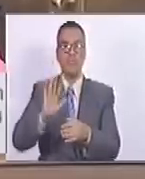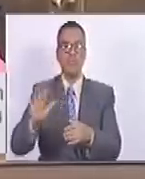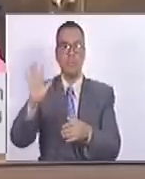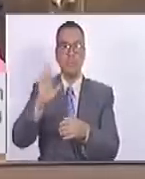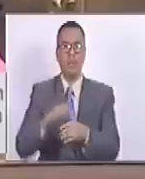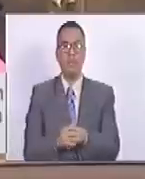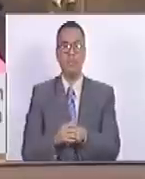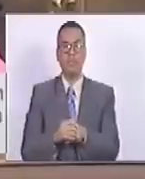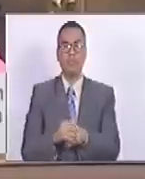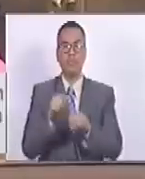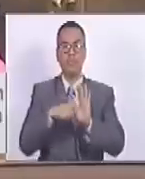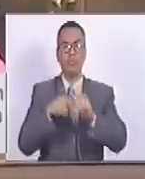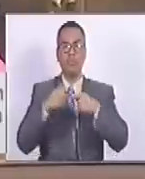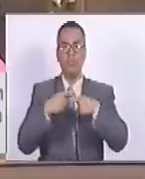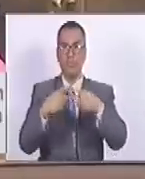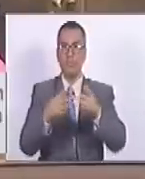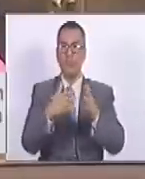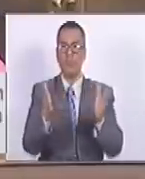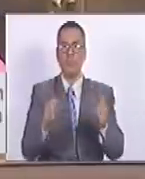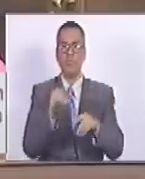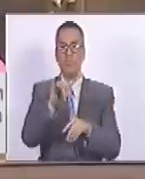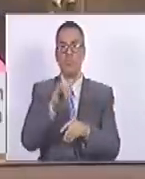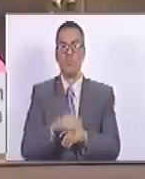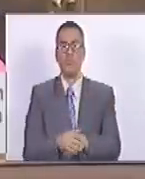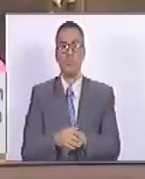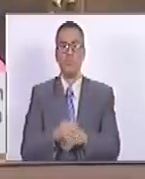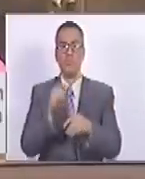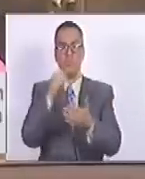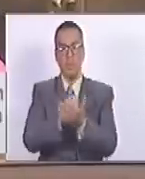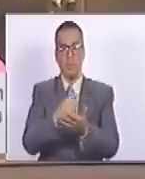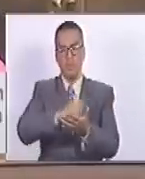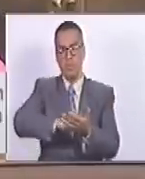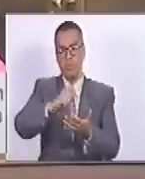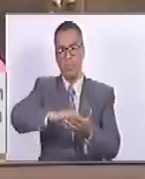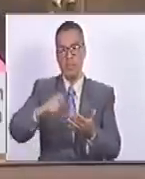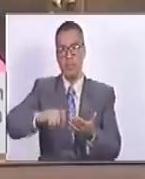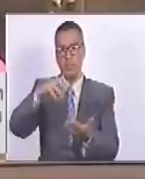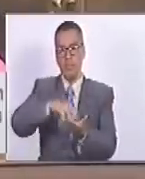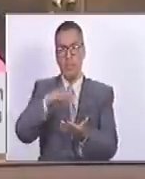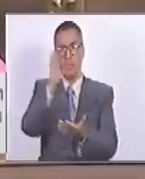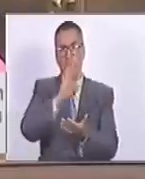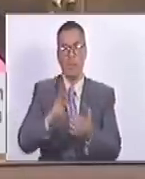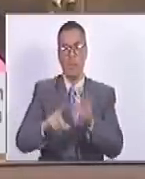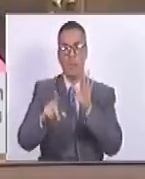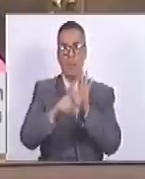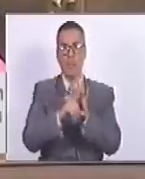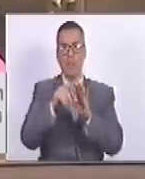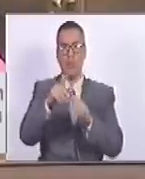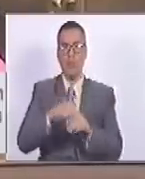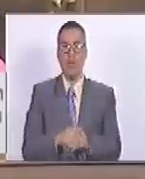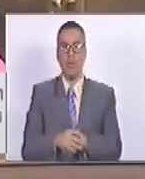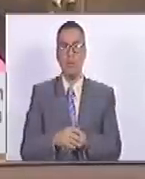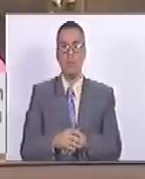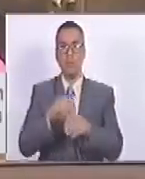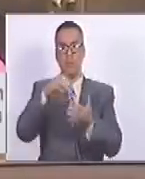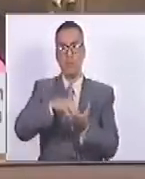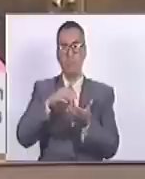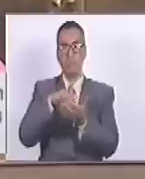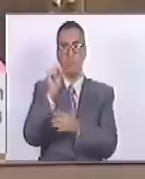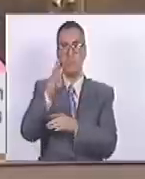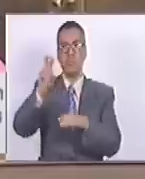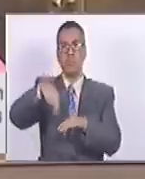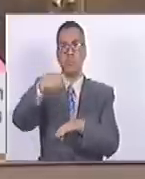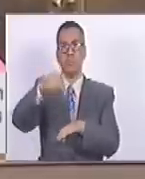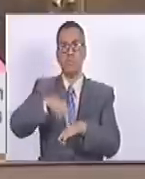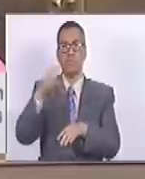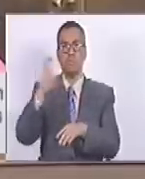Venezuela y dar máxima difusión al mismo, dado, firmado y sellado en el Palacio Federal Legislativo, sede de la Asamblea